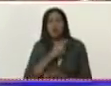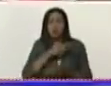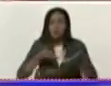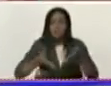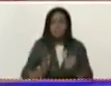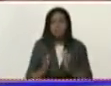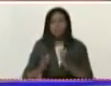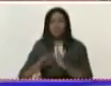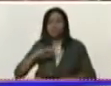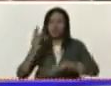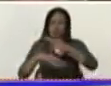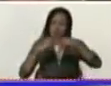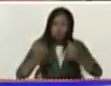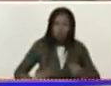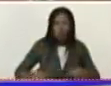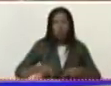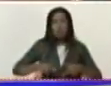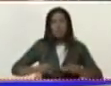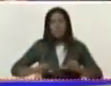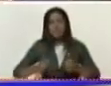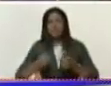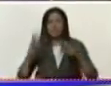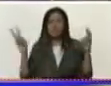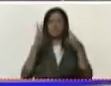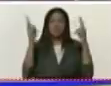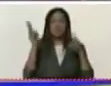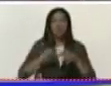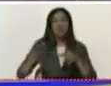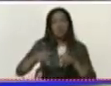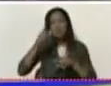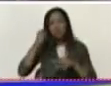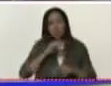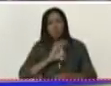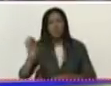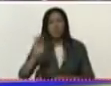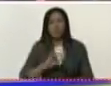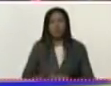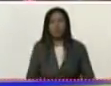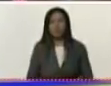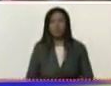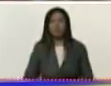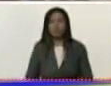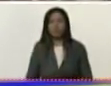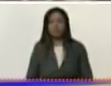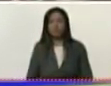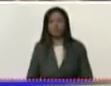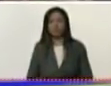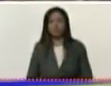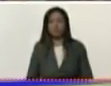la revolución. ¡Que vivan los niños y niñas de la patria!